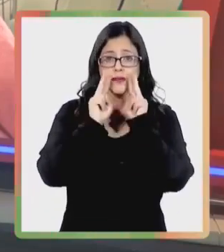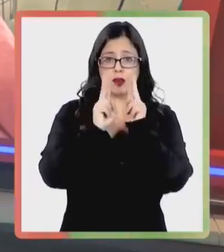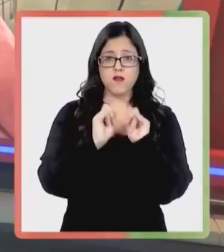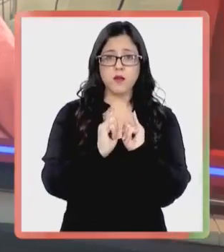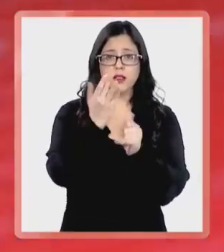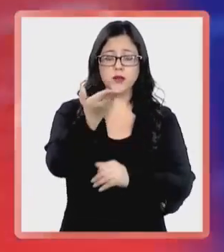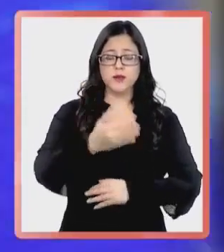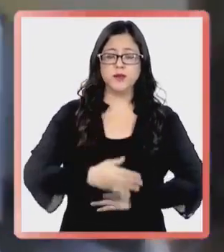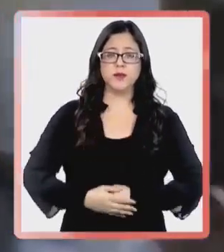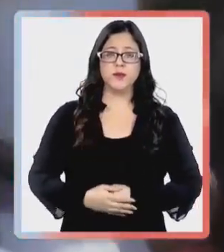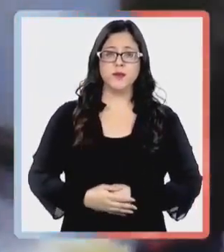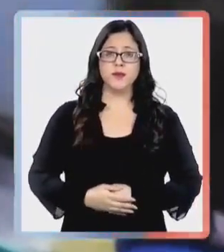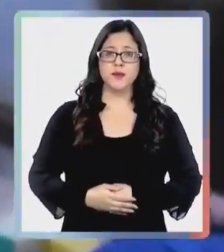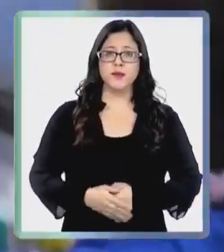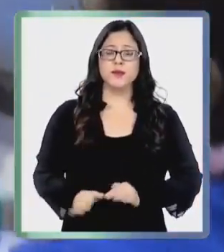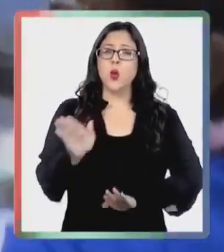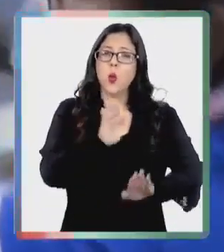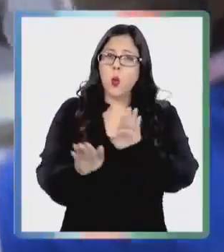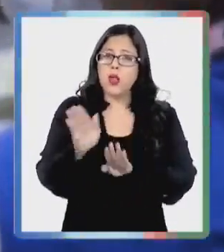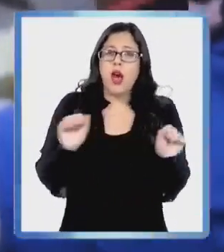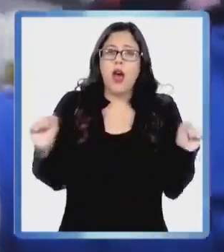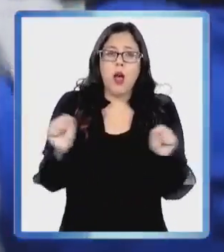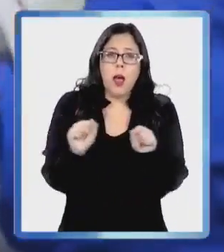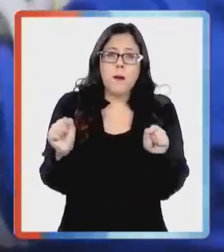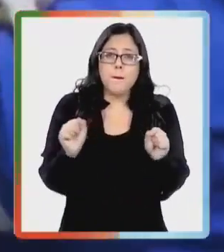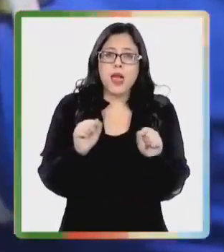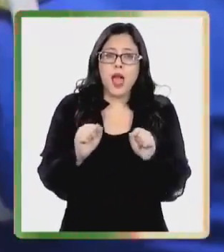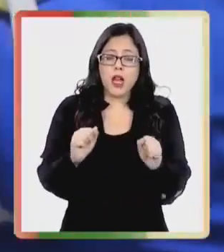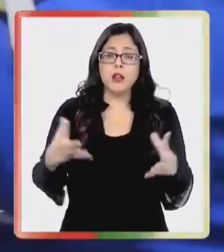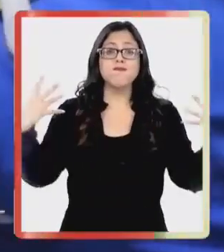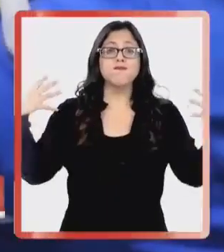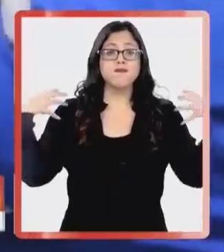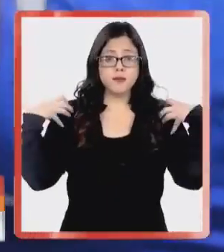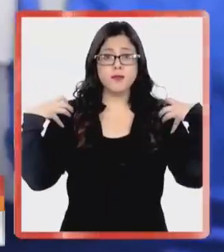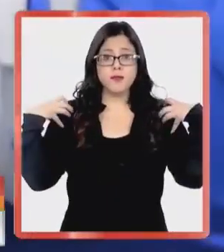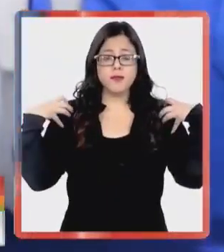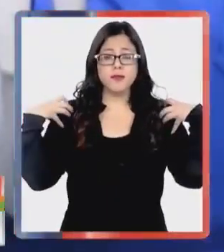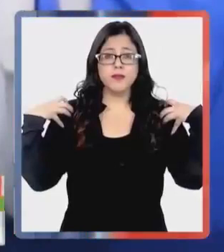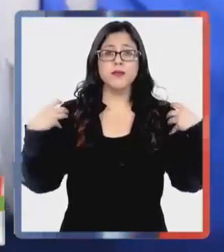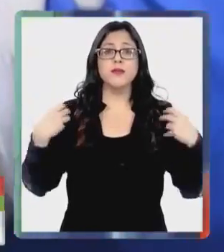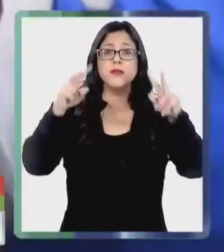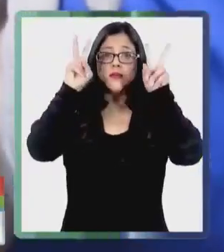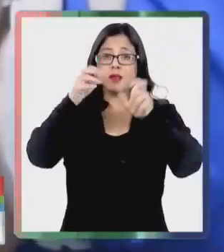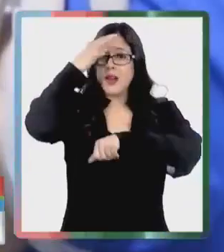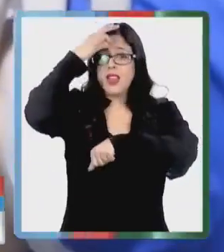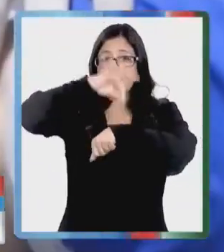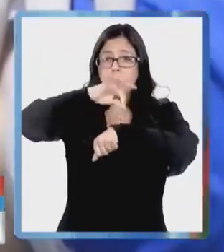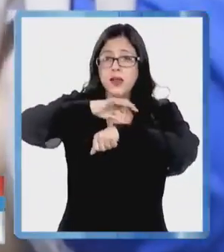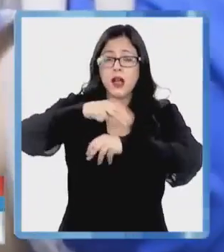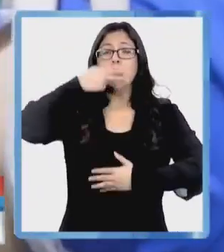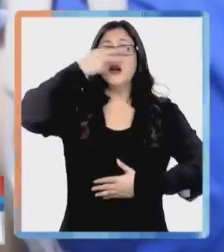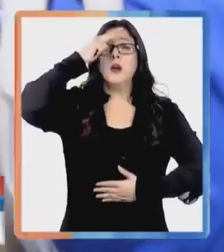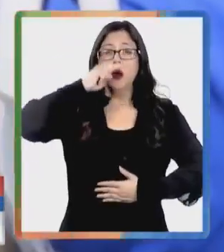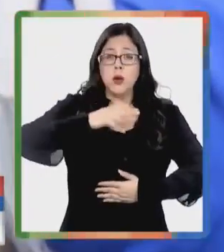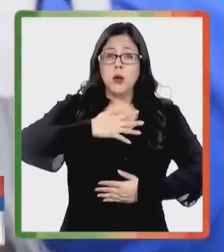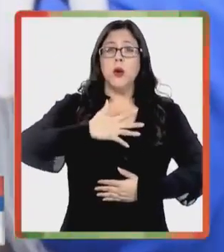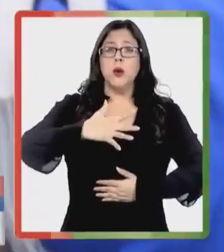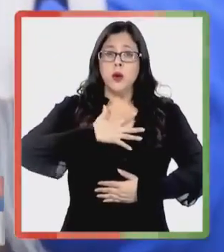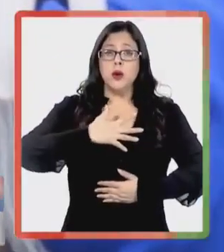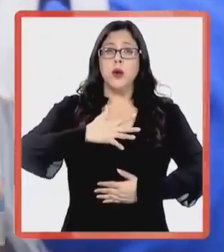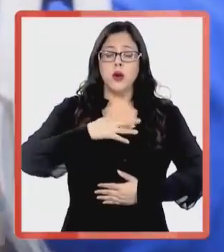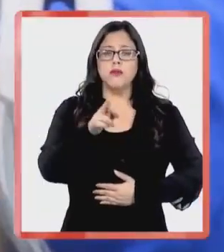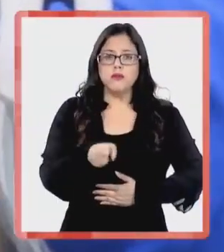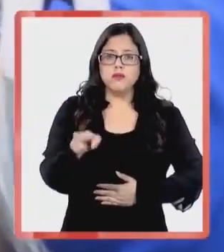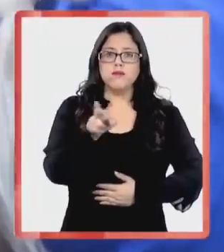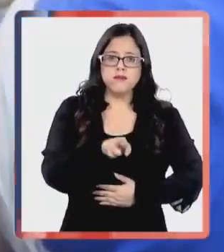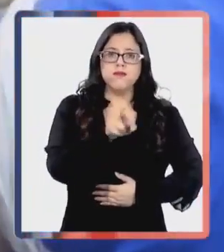informa. Los resguardos durante el invierno son una responsabilidad. La aparición de enfermedades respiratorias se vuelve